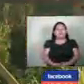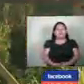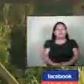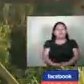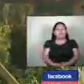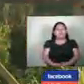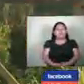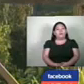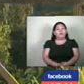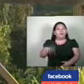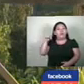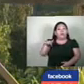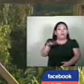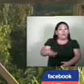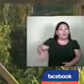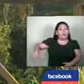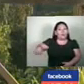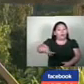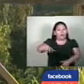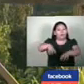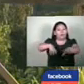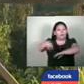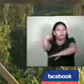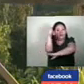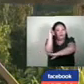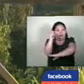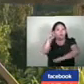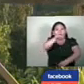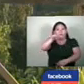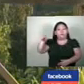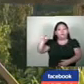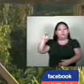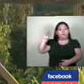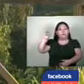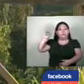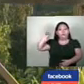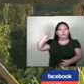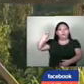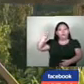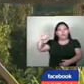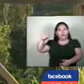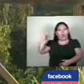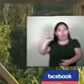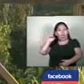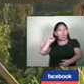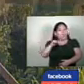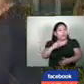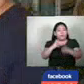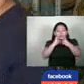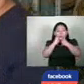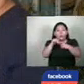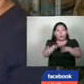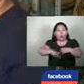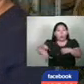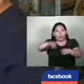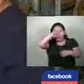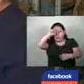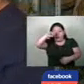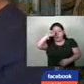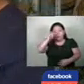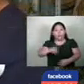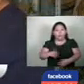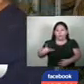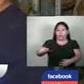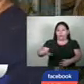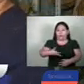Estamos en Comasagua, La Libertad, cuna de la canasta campesina. Somos mujeres